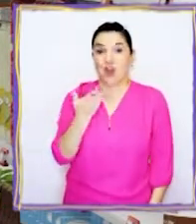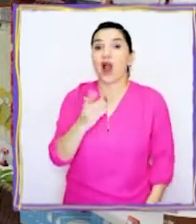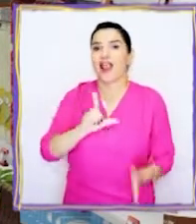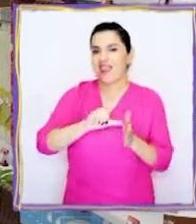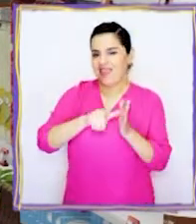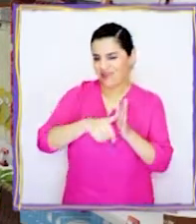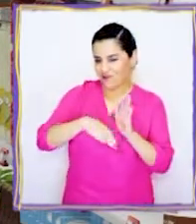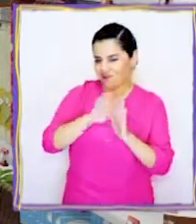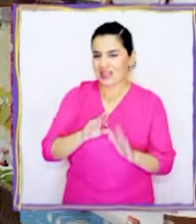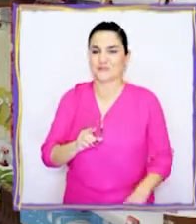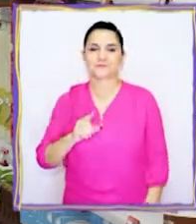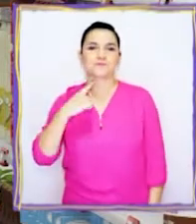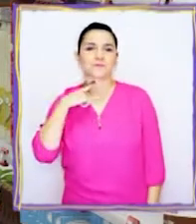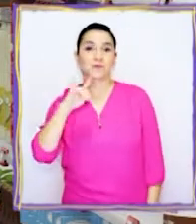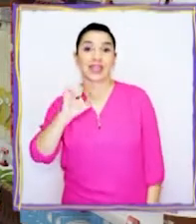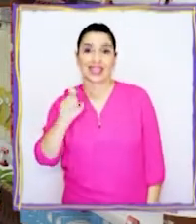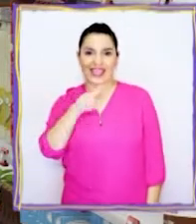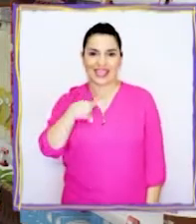Un poquito más lento.